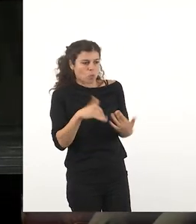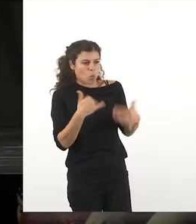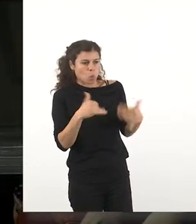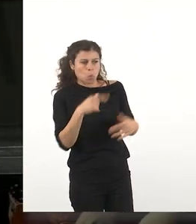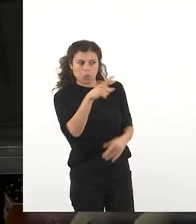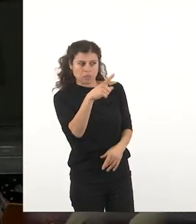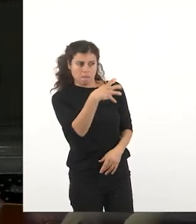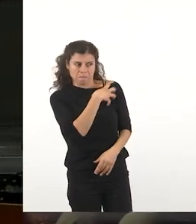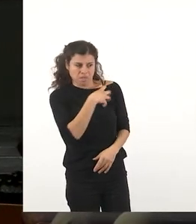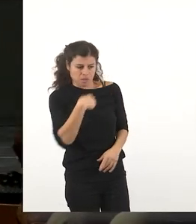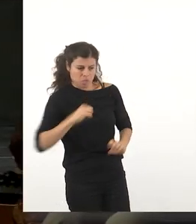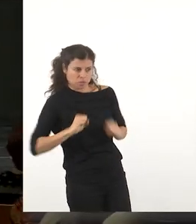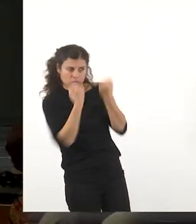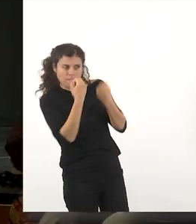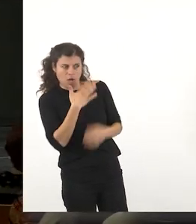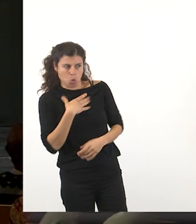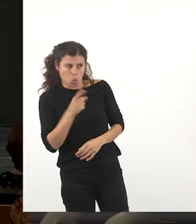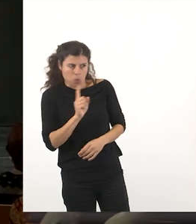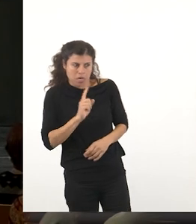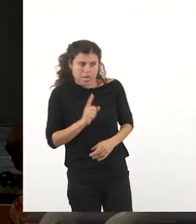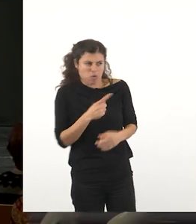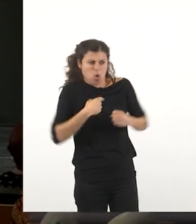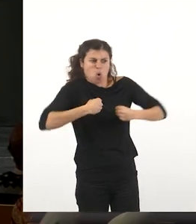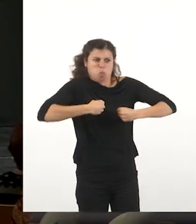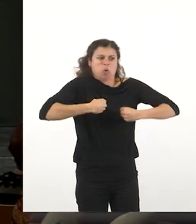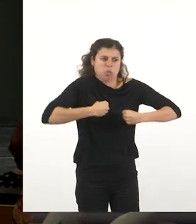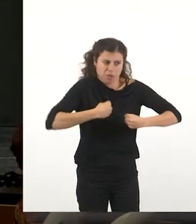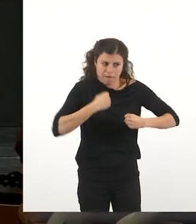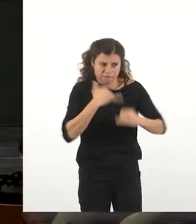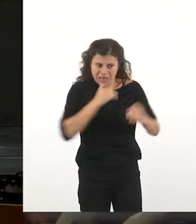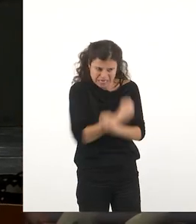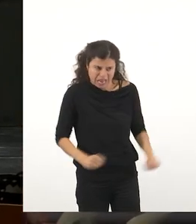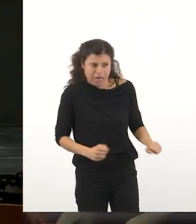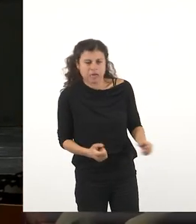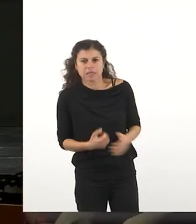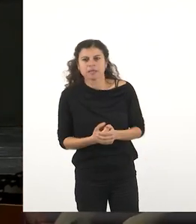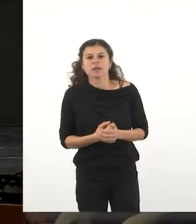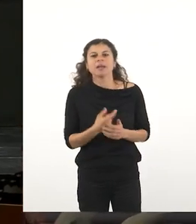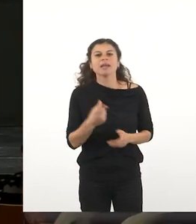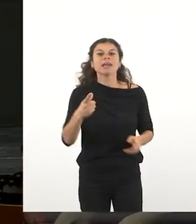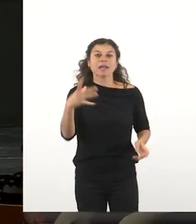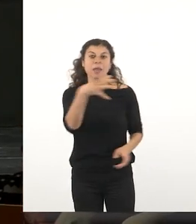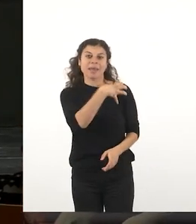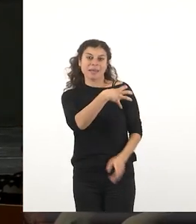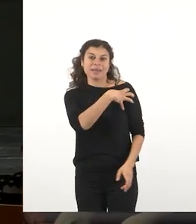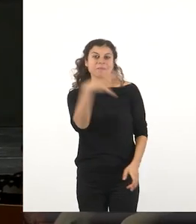Uy, a mí ese que no me rescate, tía, que la apretar se va a cagar encima, que no, que no. Y cuando hablan de la princesa, y la